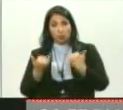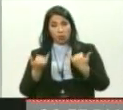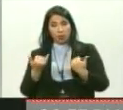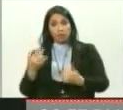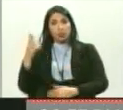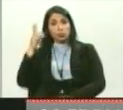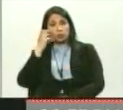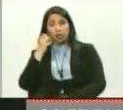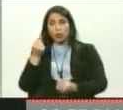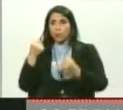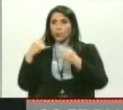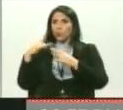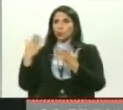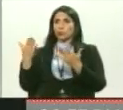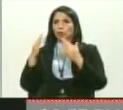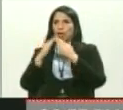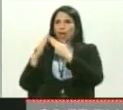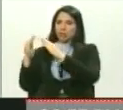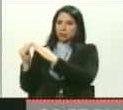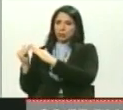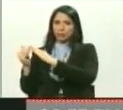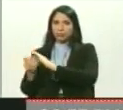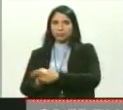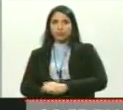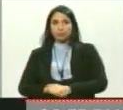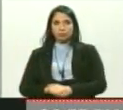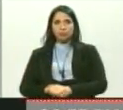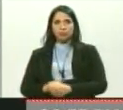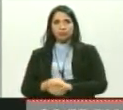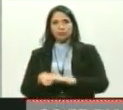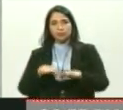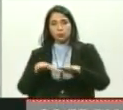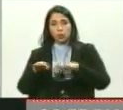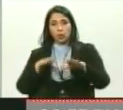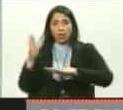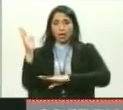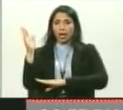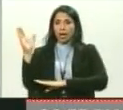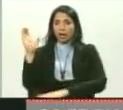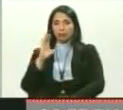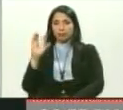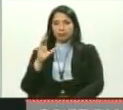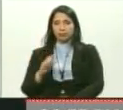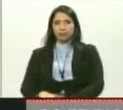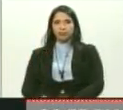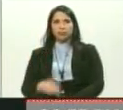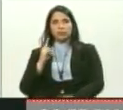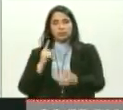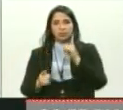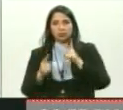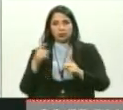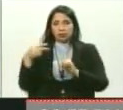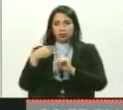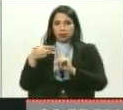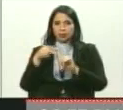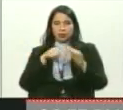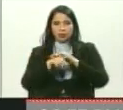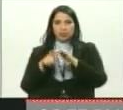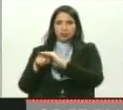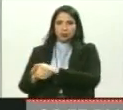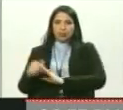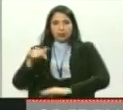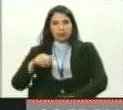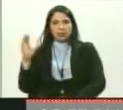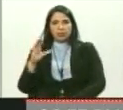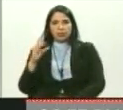casa, están en su casa muchos, en Cojedes, en Lara, en Caracas, algunos están en hoteles. Aquí en